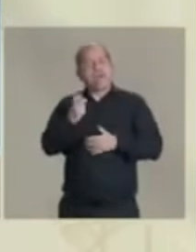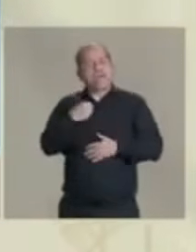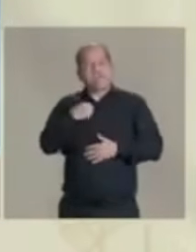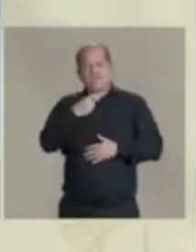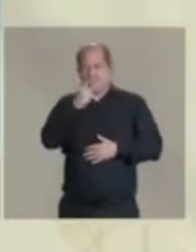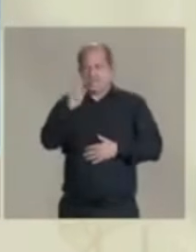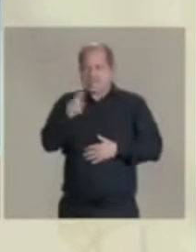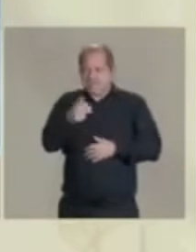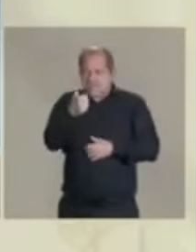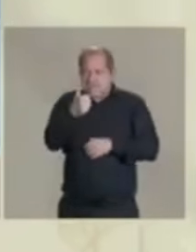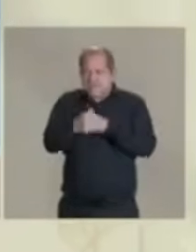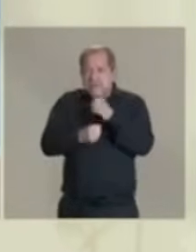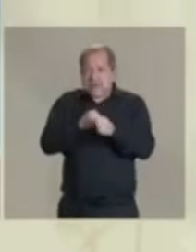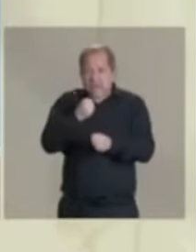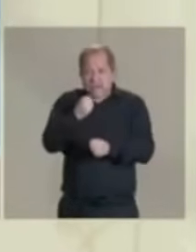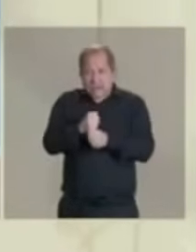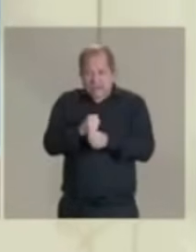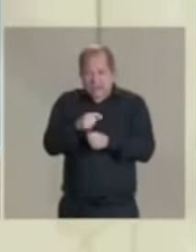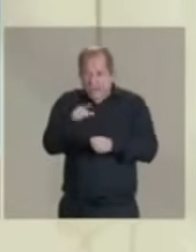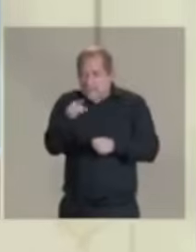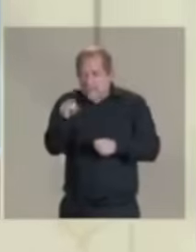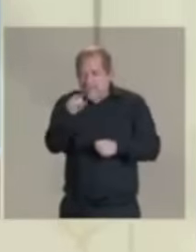de personas.